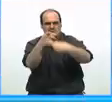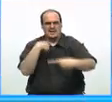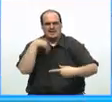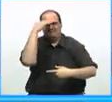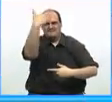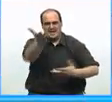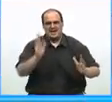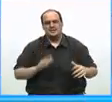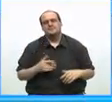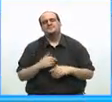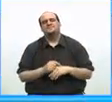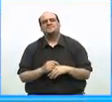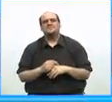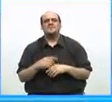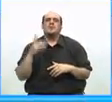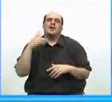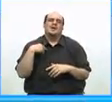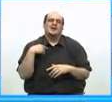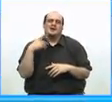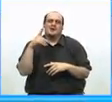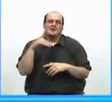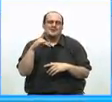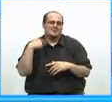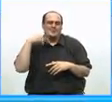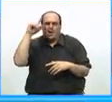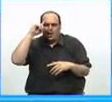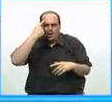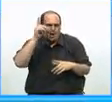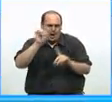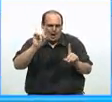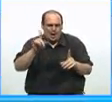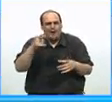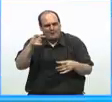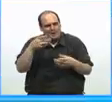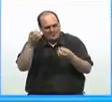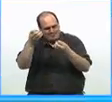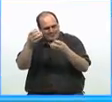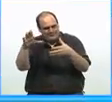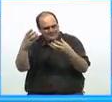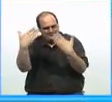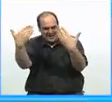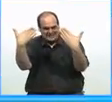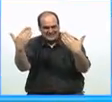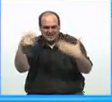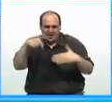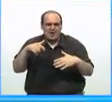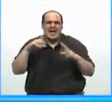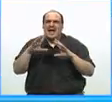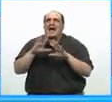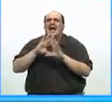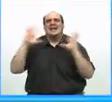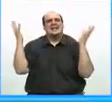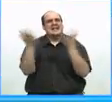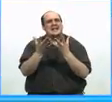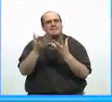Luciano nadie está loco la locura es otra cosa y tenés muy merecido este momento que estás pasando en un clima dond en general siempre los jugadores en la mayoría de los